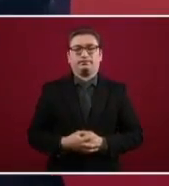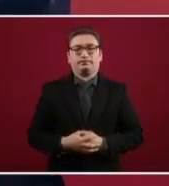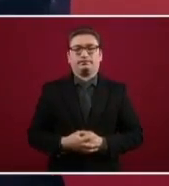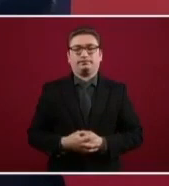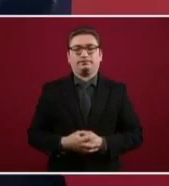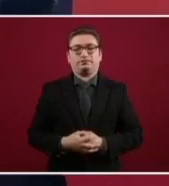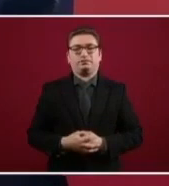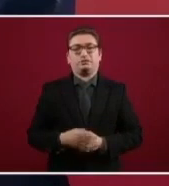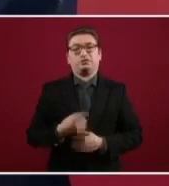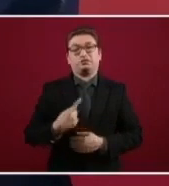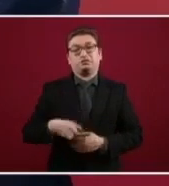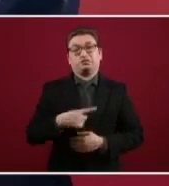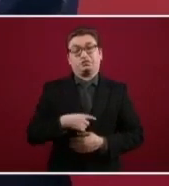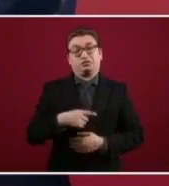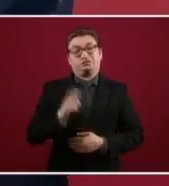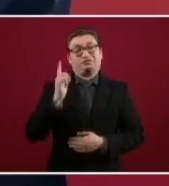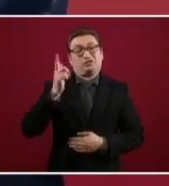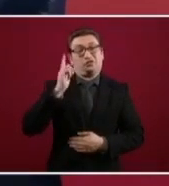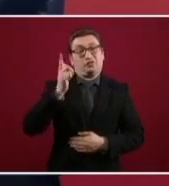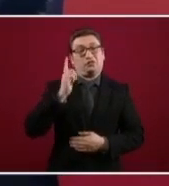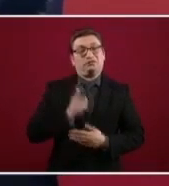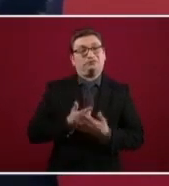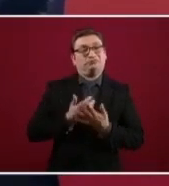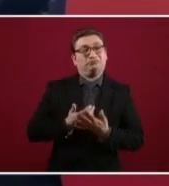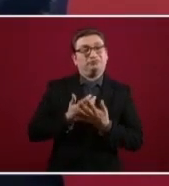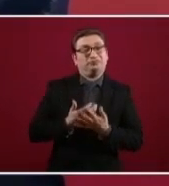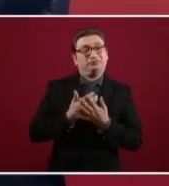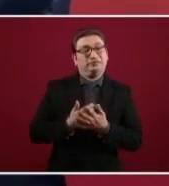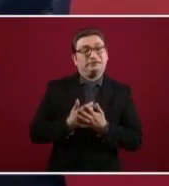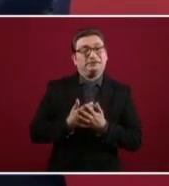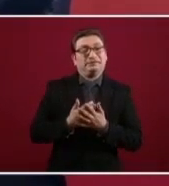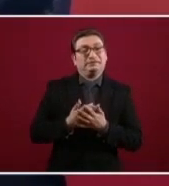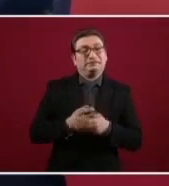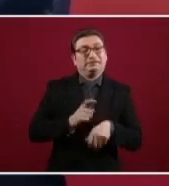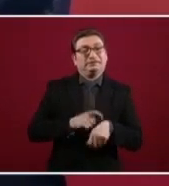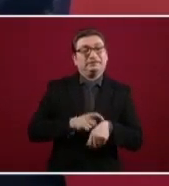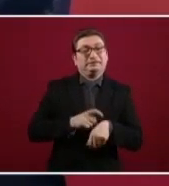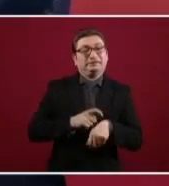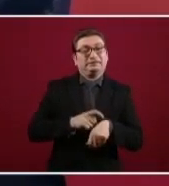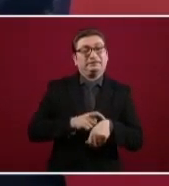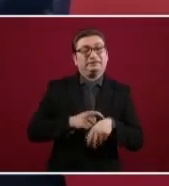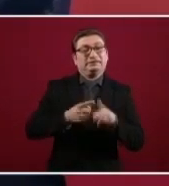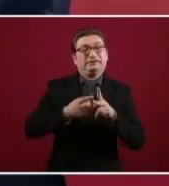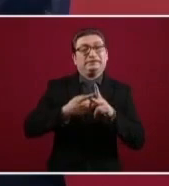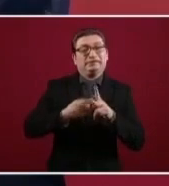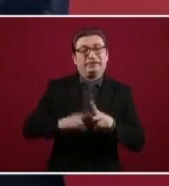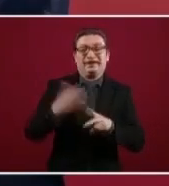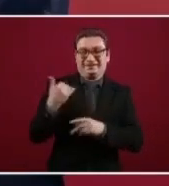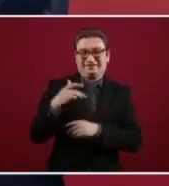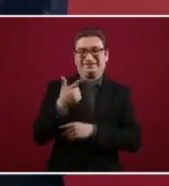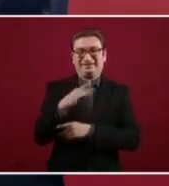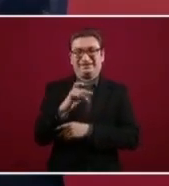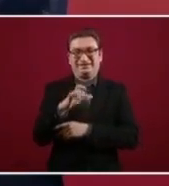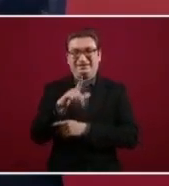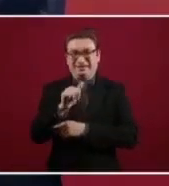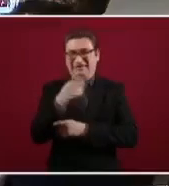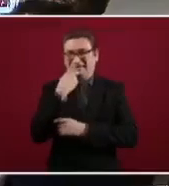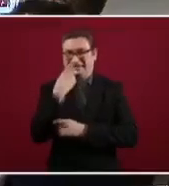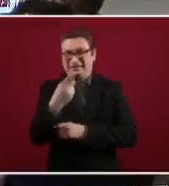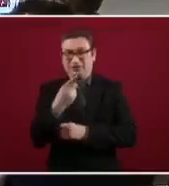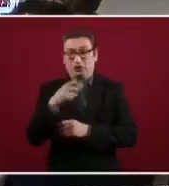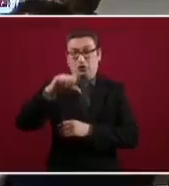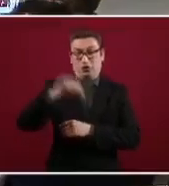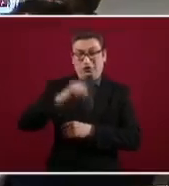estamos esperando ya contando estamos en cuenta regresiva ya lo dijo la secretaria graciela hoy en la noche en una